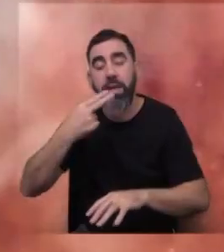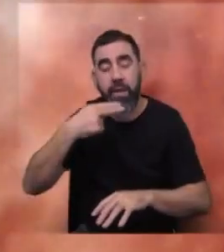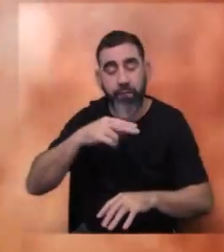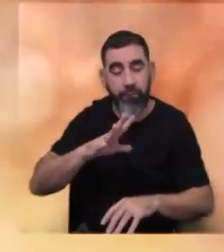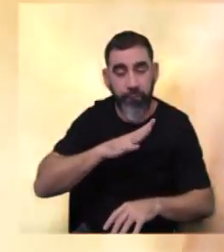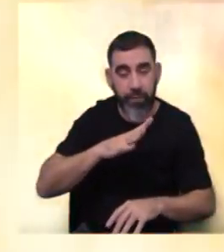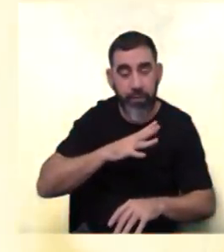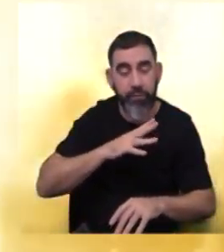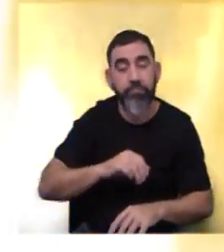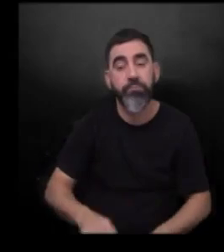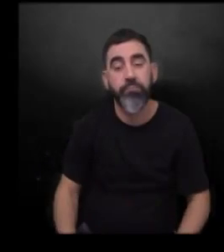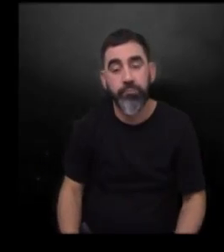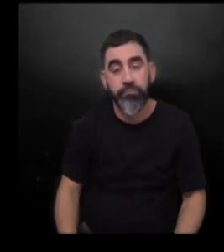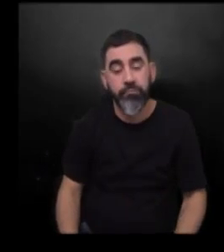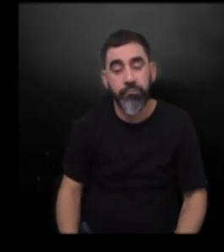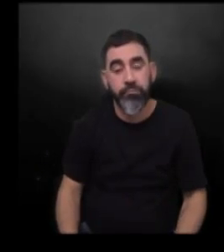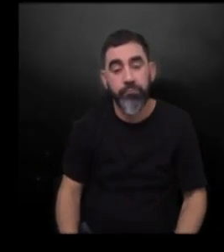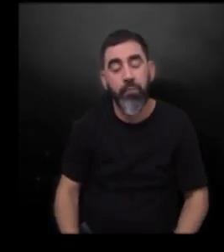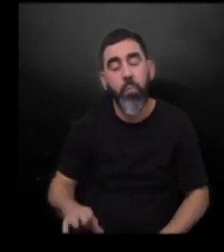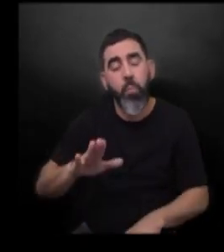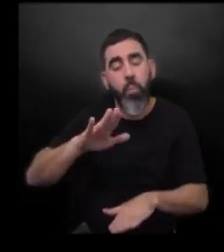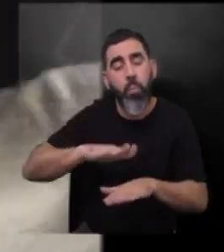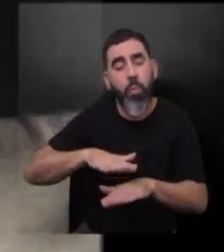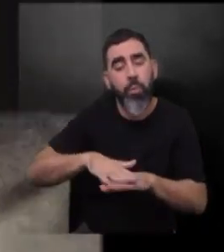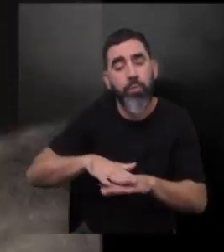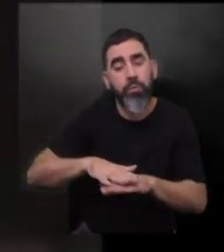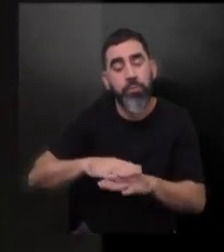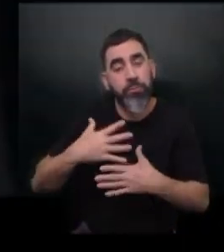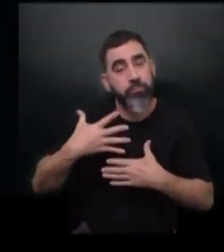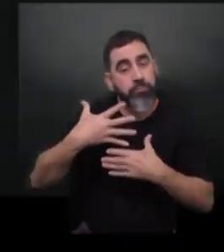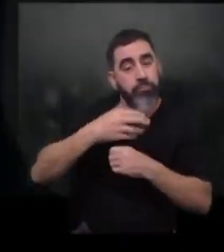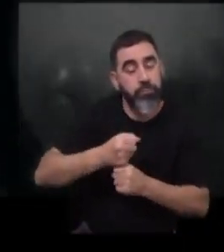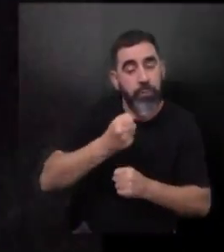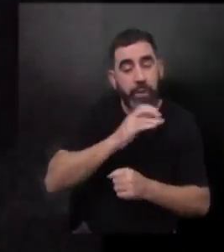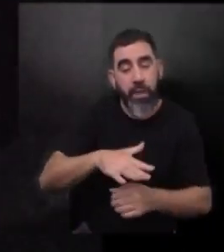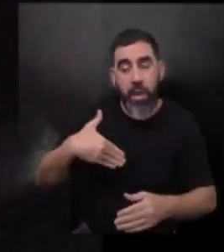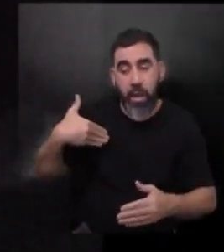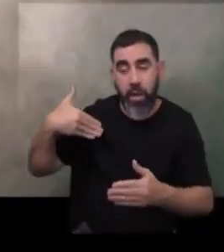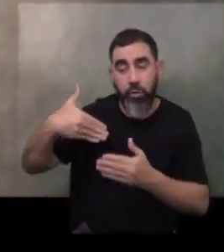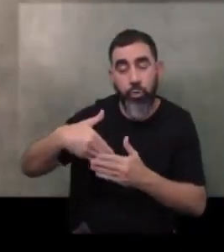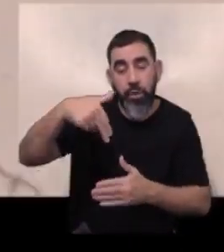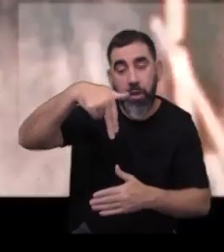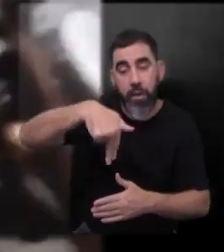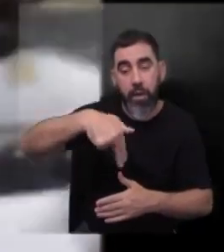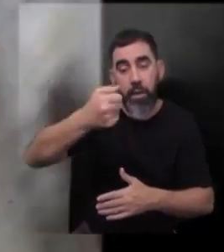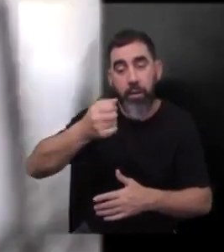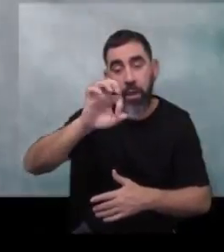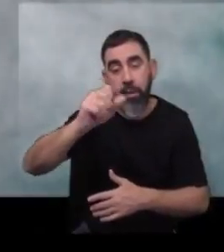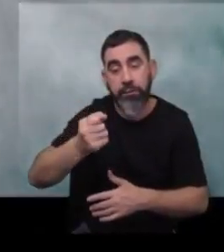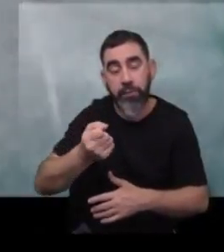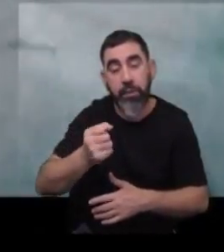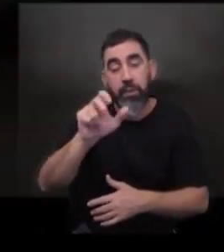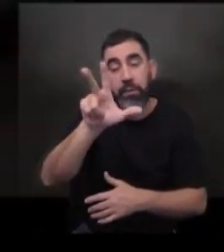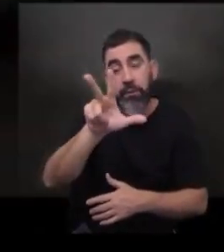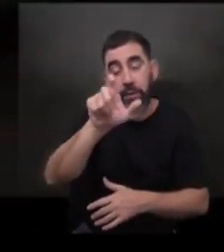esta producción revisita uno de los momentos más angustiantes de la historia de la NASA, cuando 3 astronautas quedaron